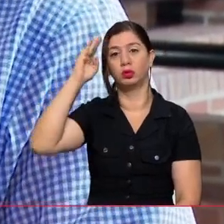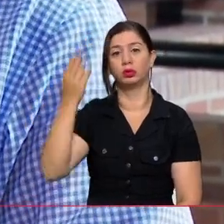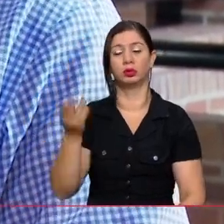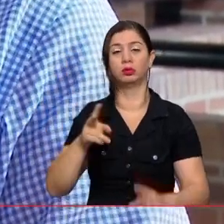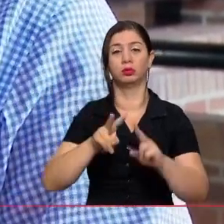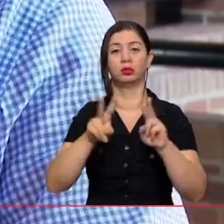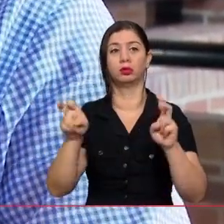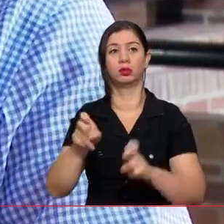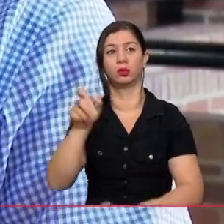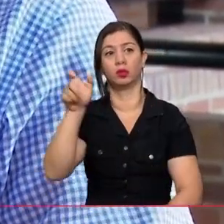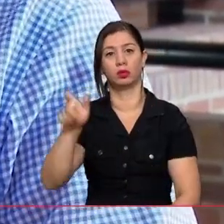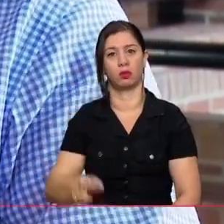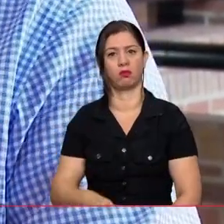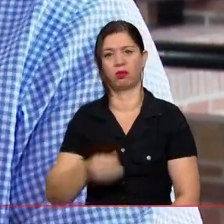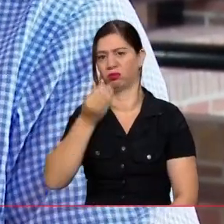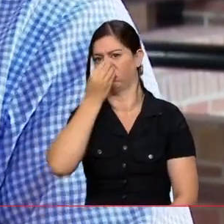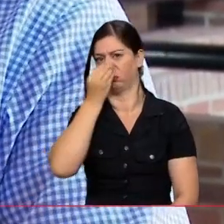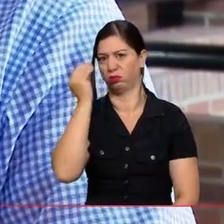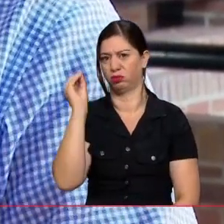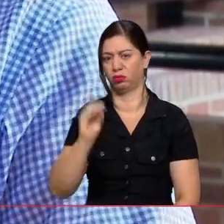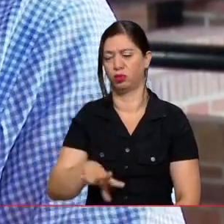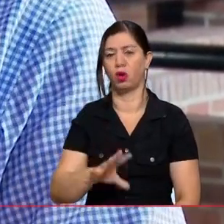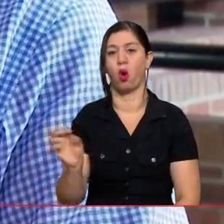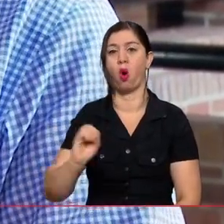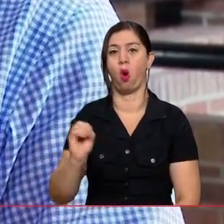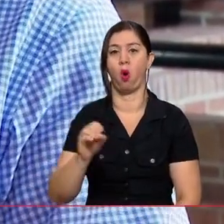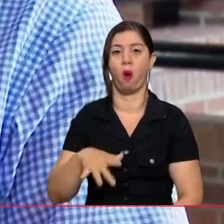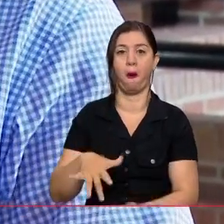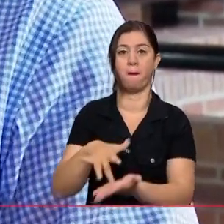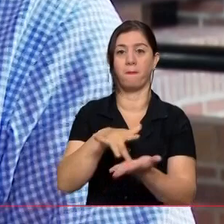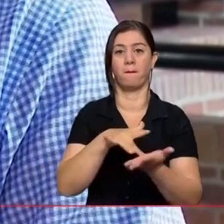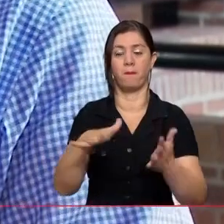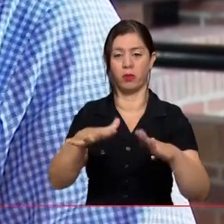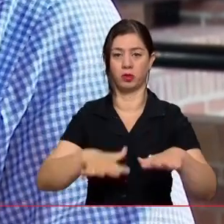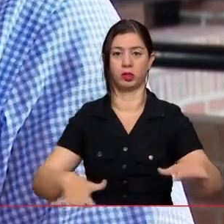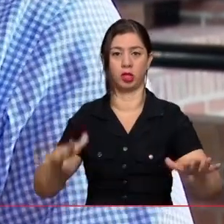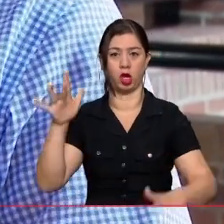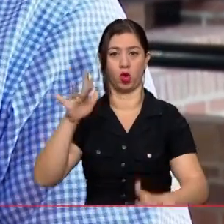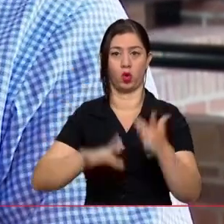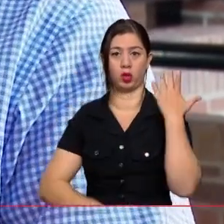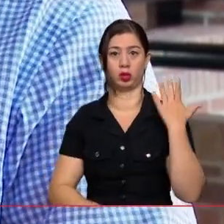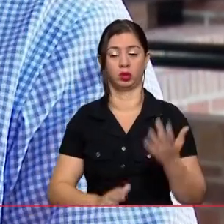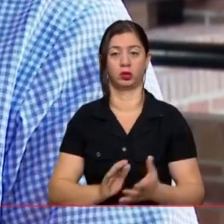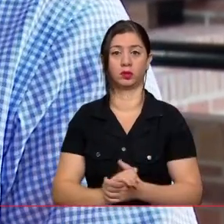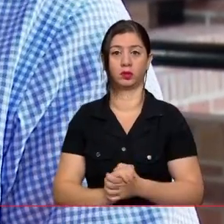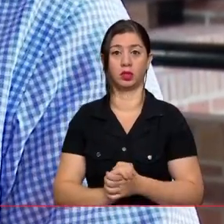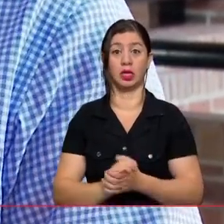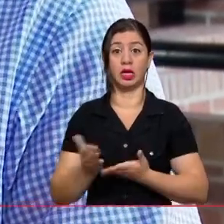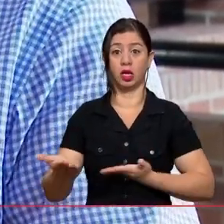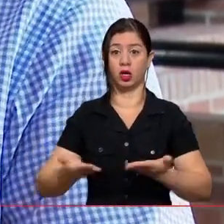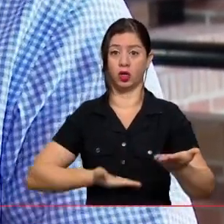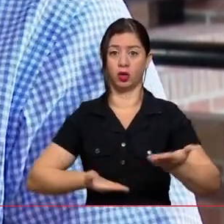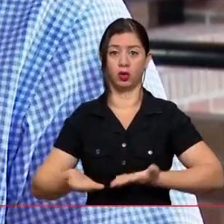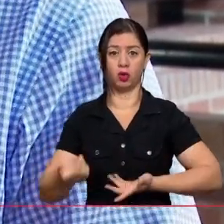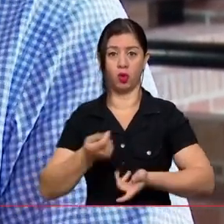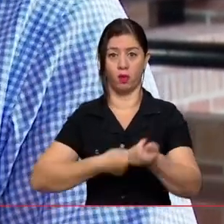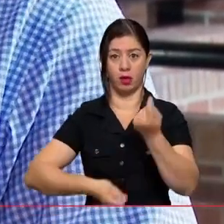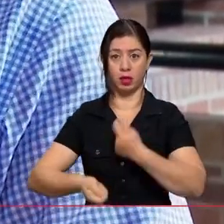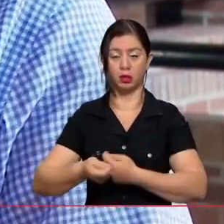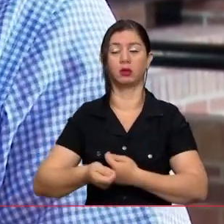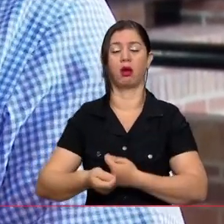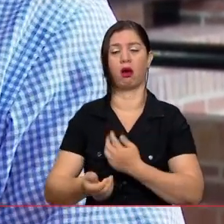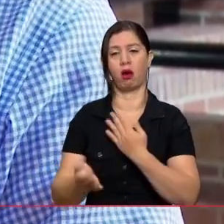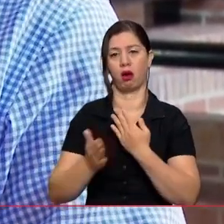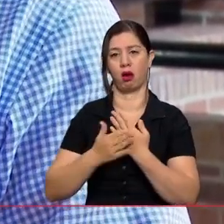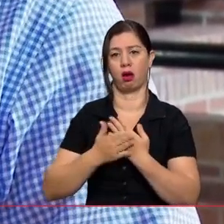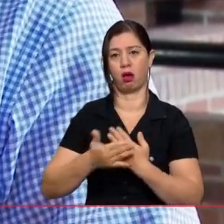con una persona que está haciendo los residuos o ubicándolos en sitio de espacio público no debido. Y si es una parte de comercio, llamarnos a